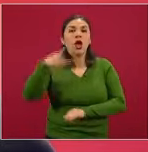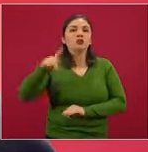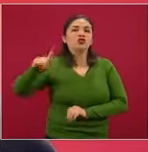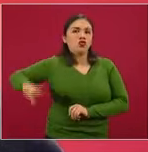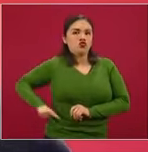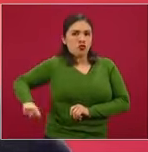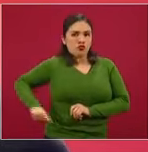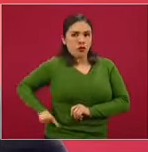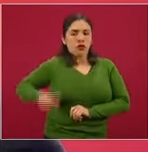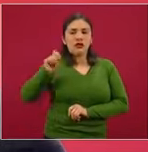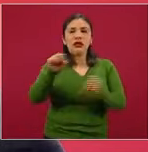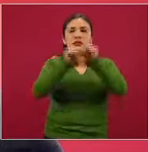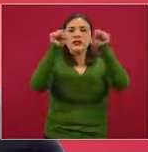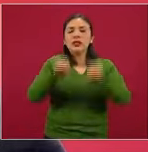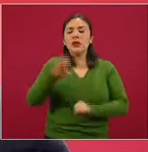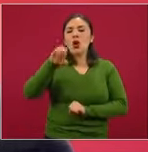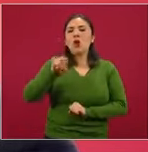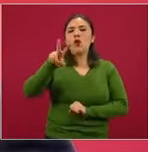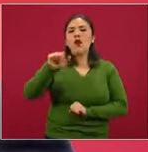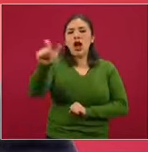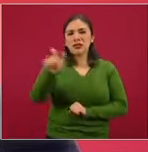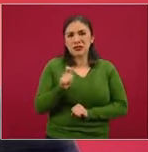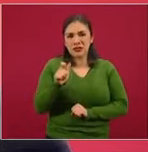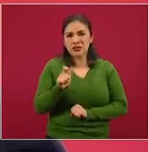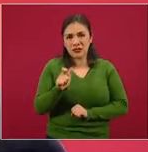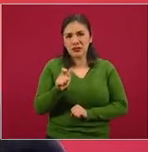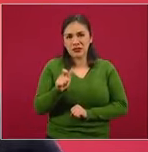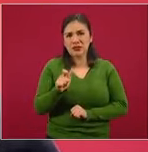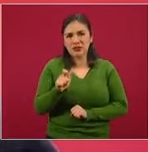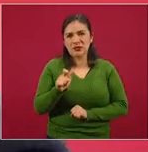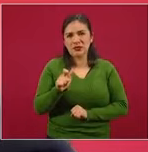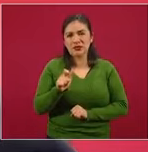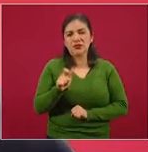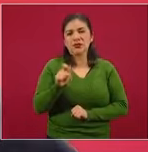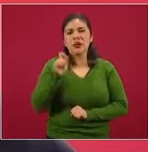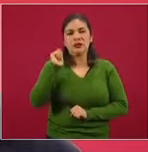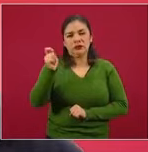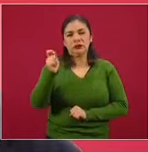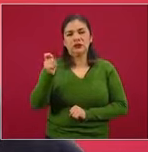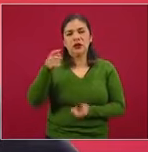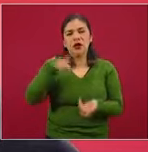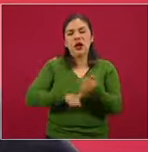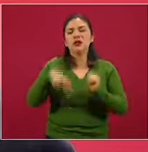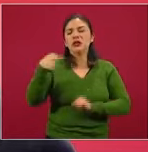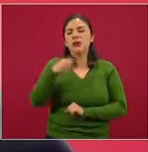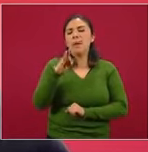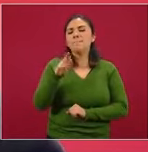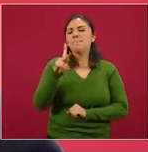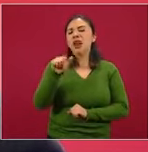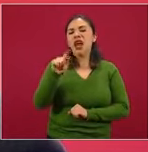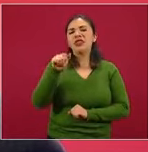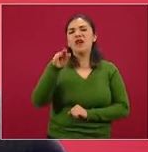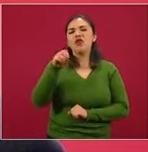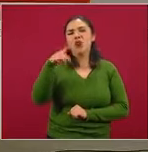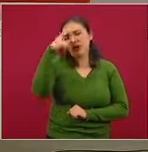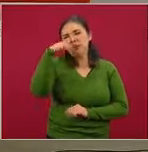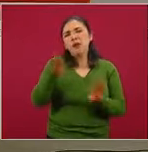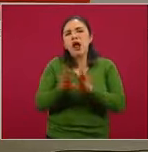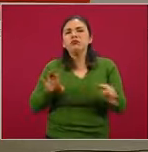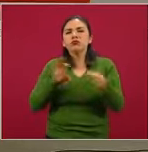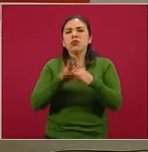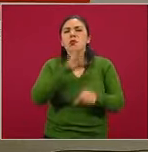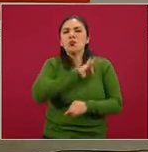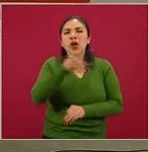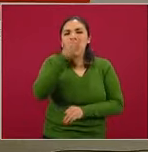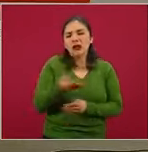pública, que es el sistema COVAX, le llamamos a veces plataforma quiere decir, es un mecanismo de cooperación